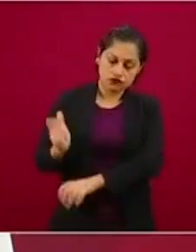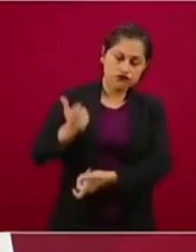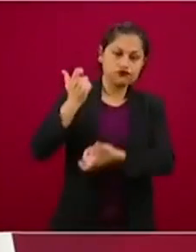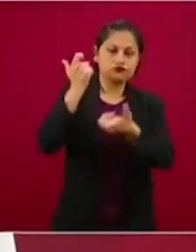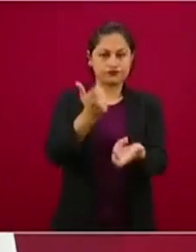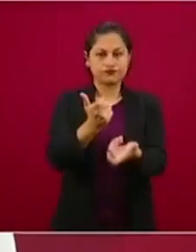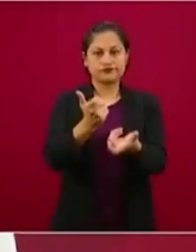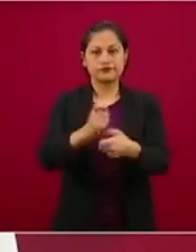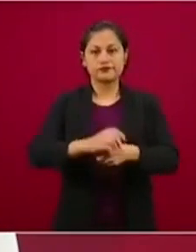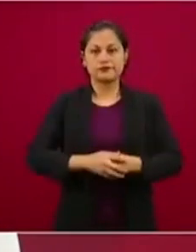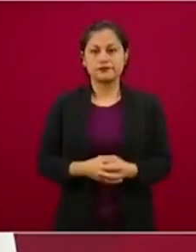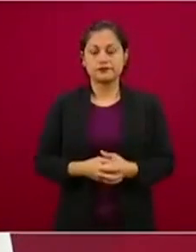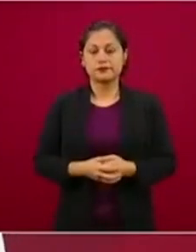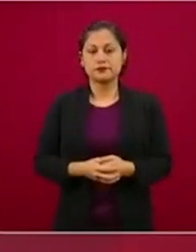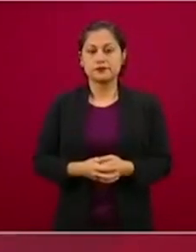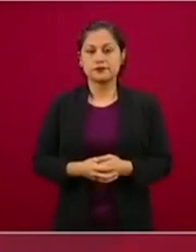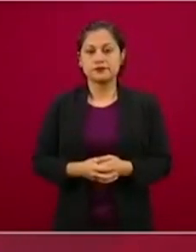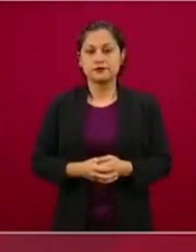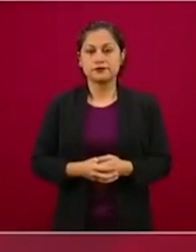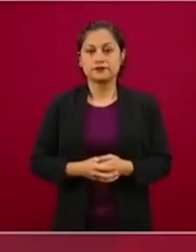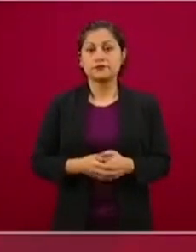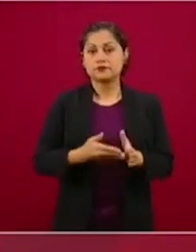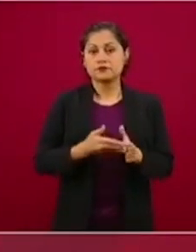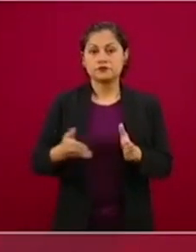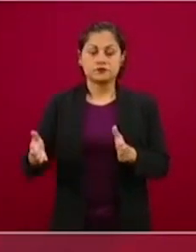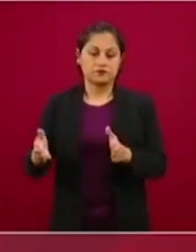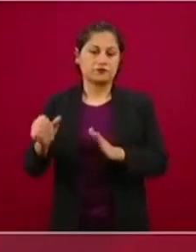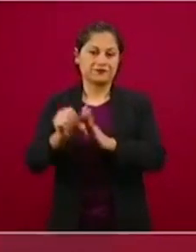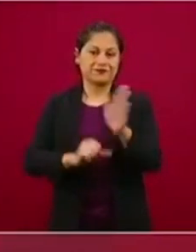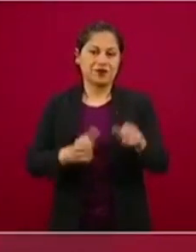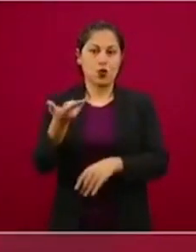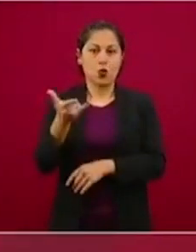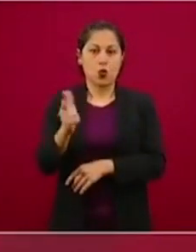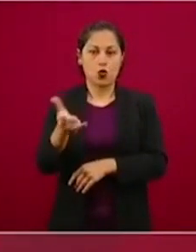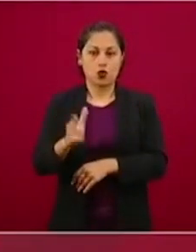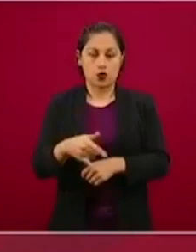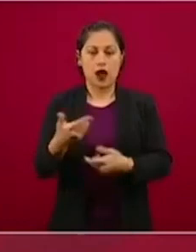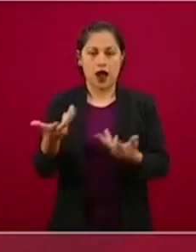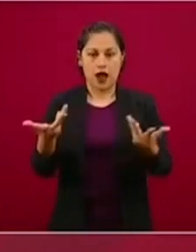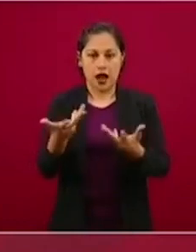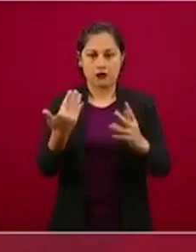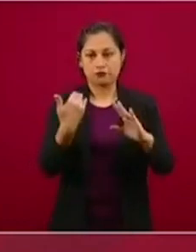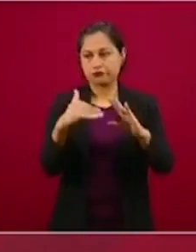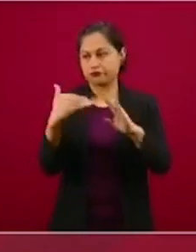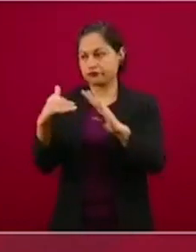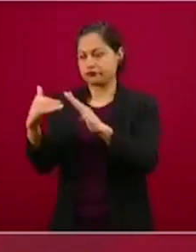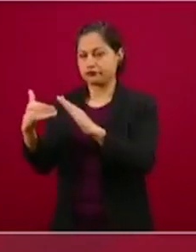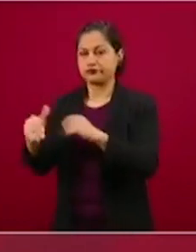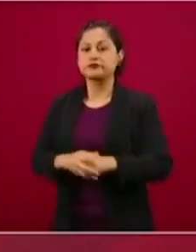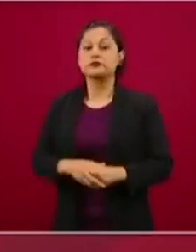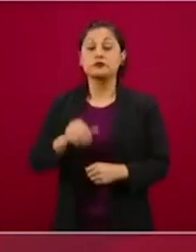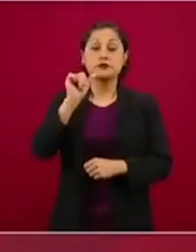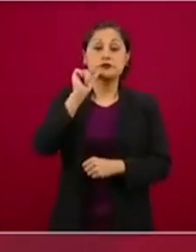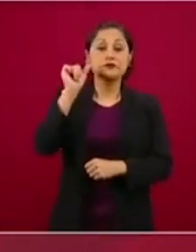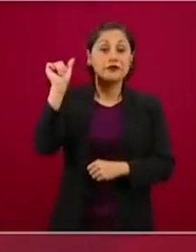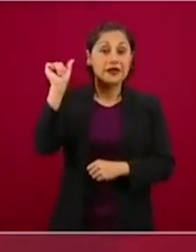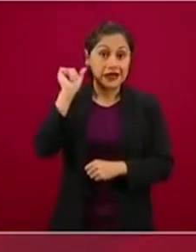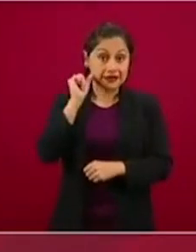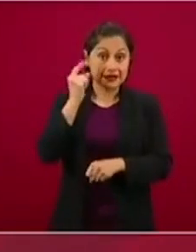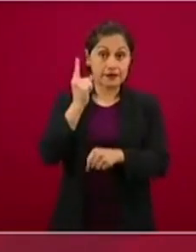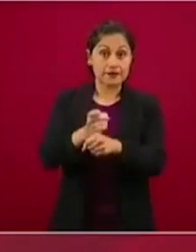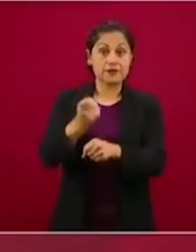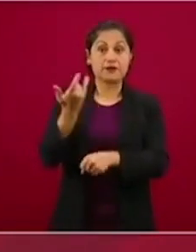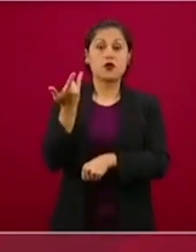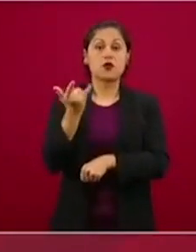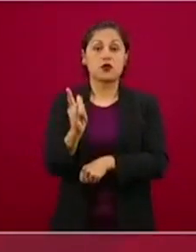La subsecretaria también mencionó que se destinarán 45 millones de pesos en este apoyo y así combatir la pandemia causada